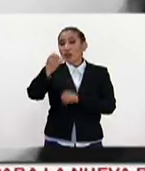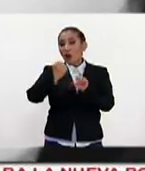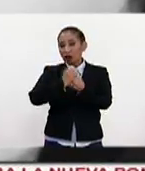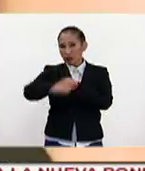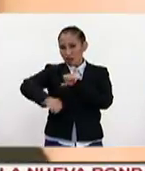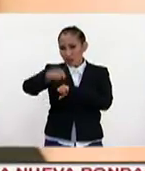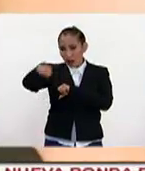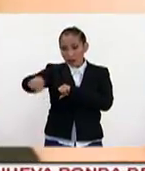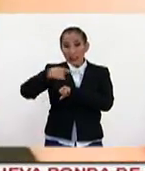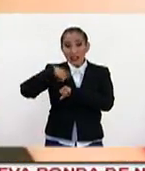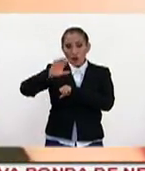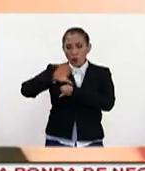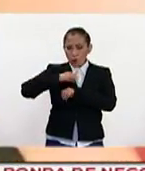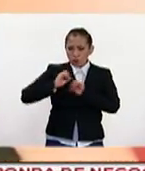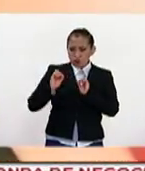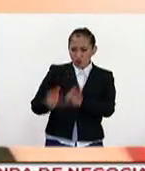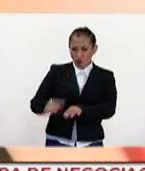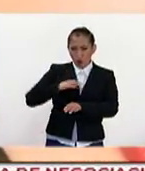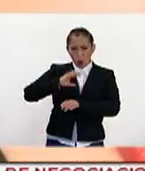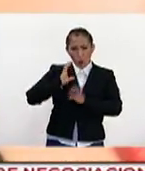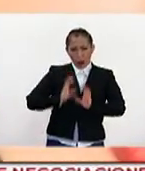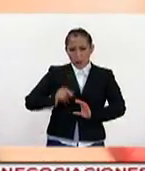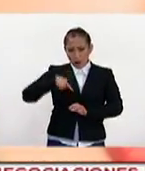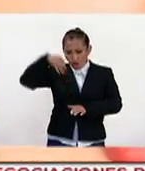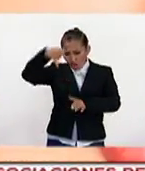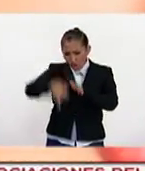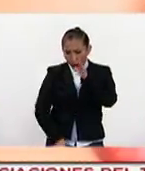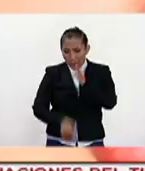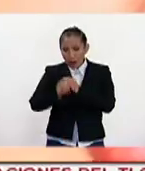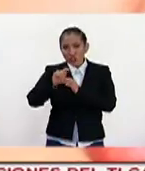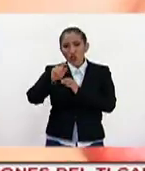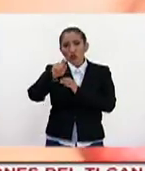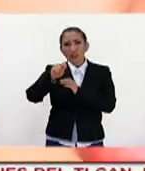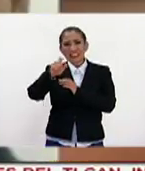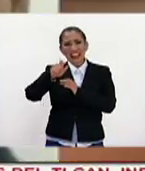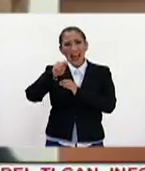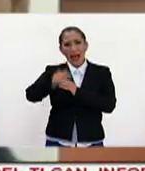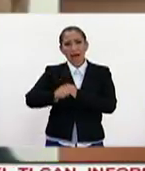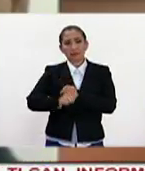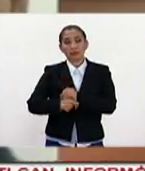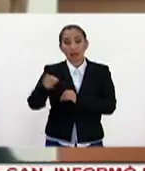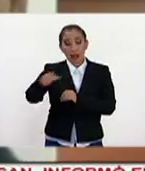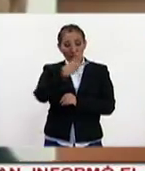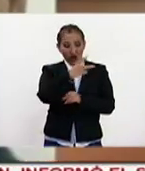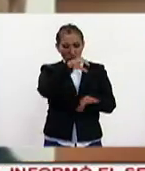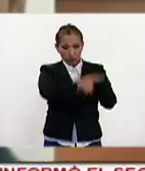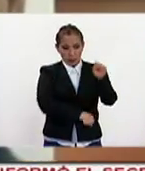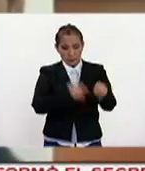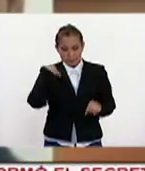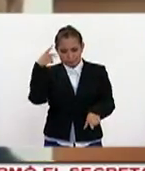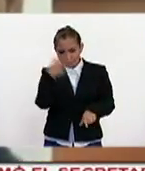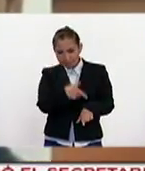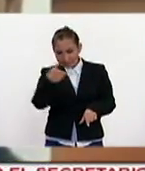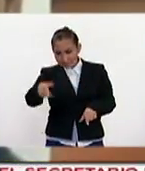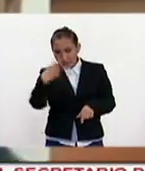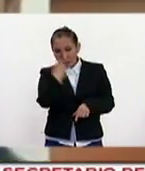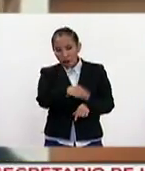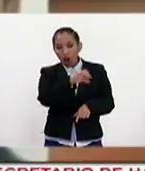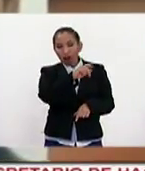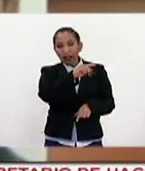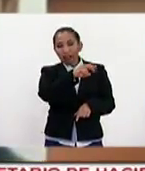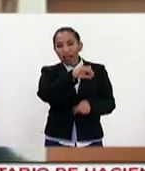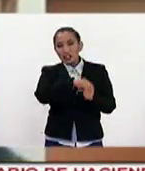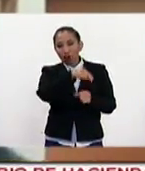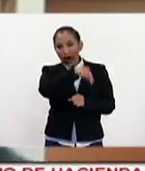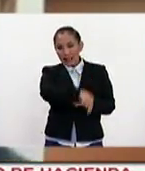24 años, y cuyo cuerpo fue localizado en un pozo al sur de Tuxtla Gutiérrez. Los detenidos fueron identificados como